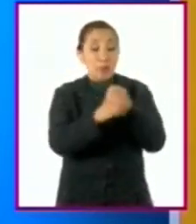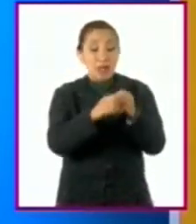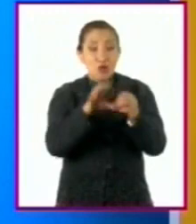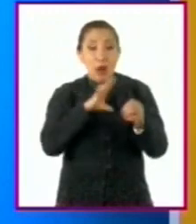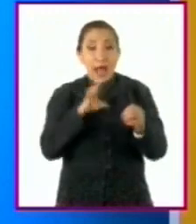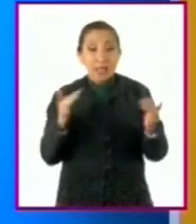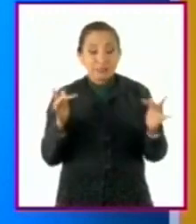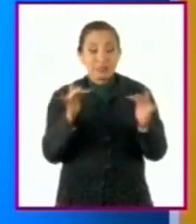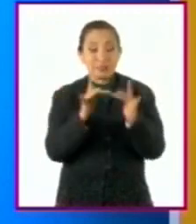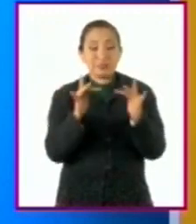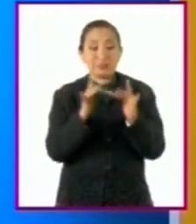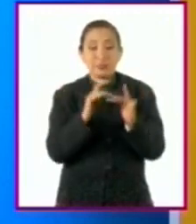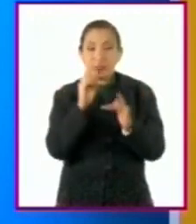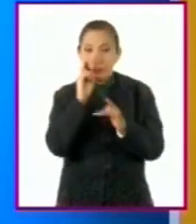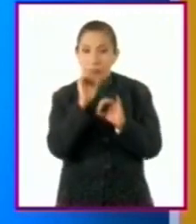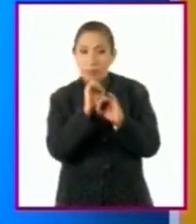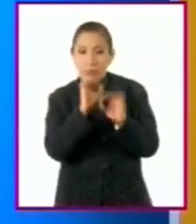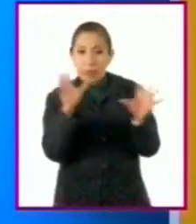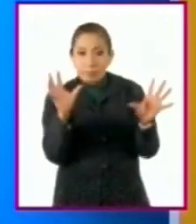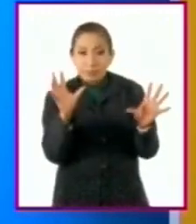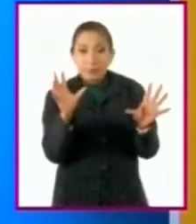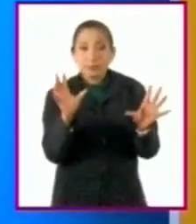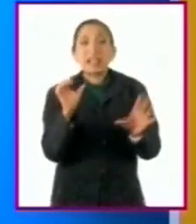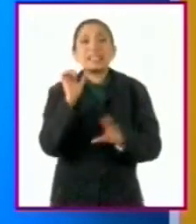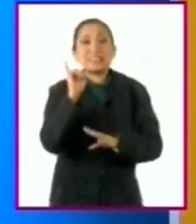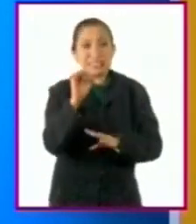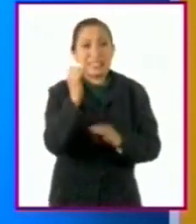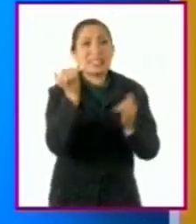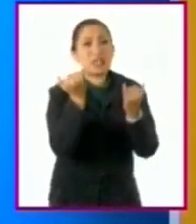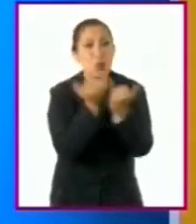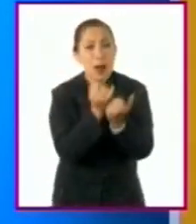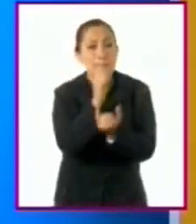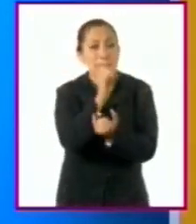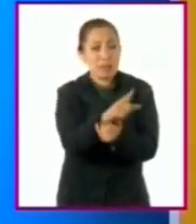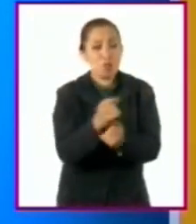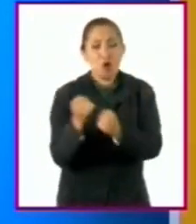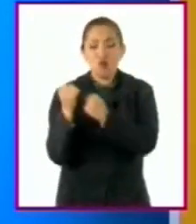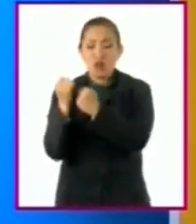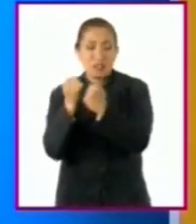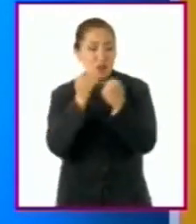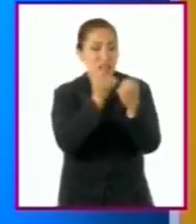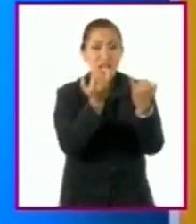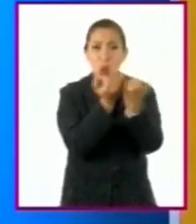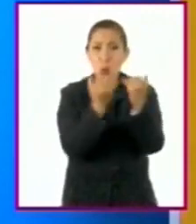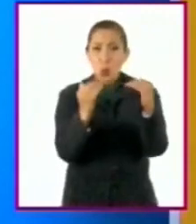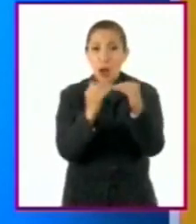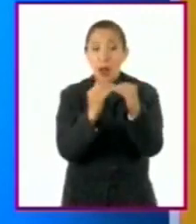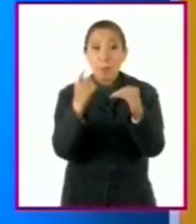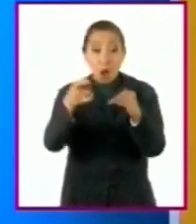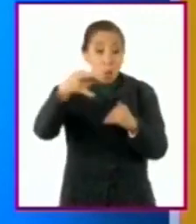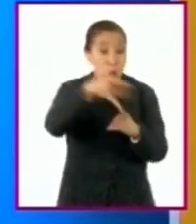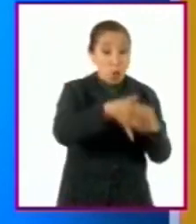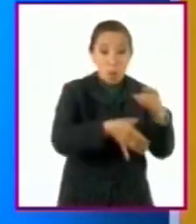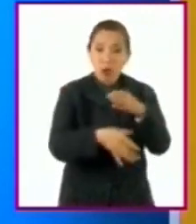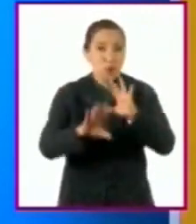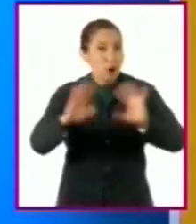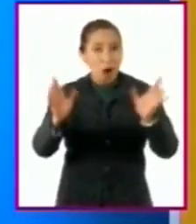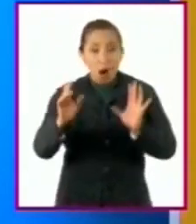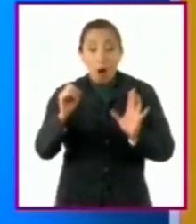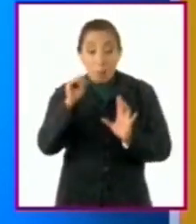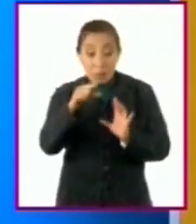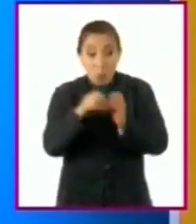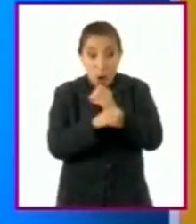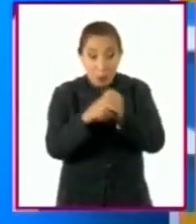interactúan, aclarando que, aunque son de la misma magnitud, estas fuerzas no se anulan porque no actúan sobre el